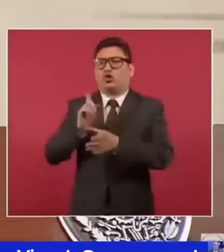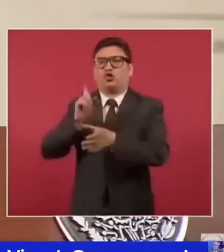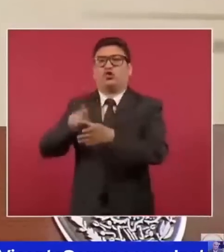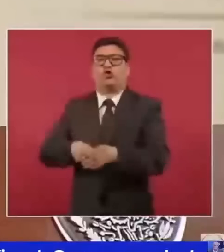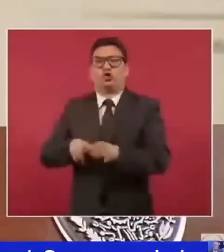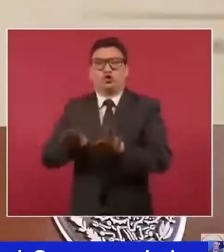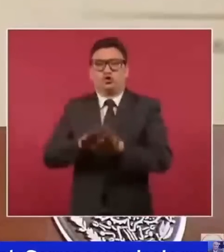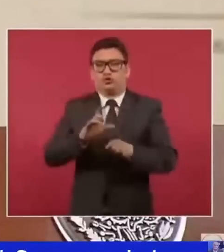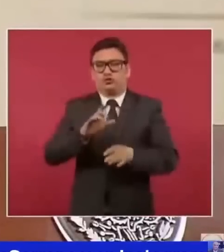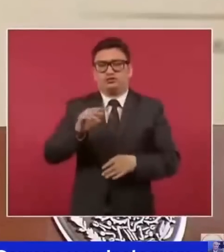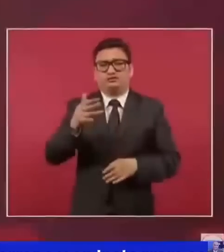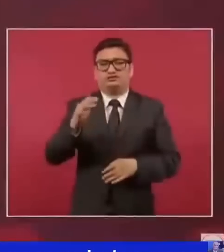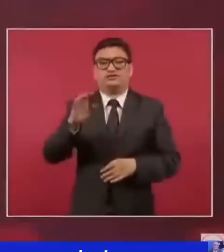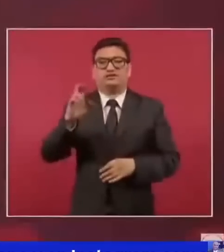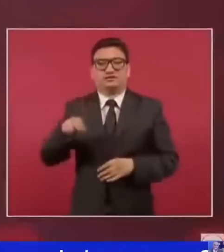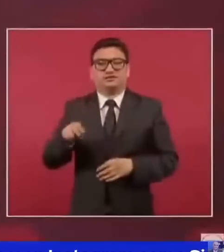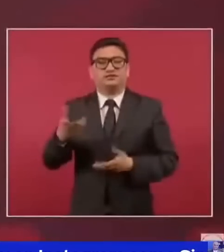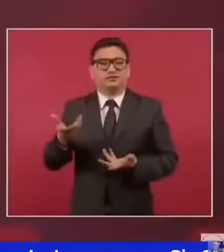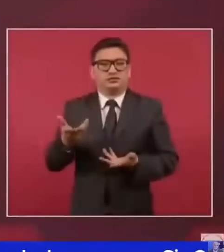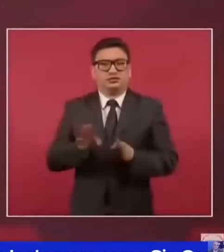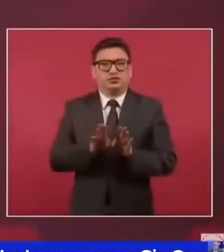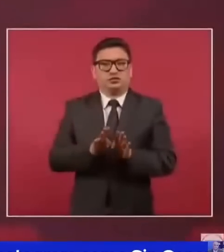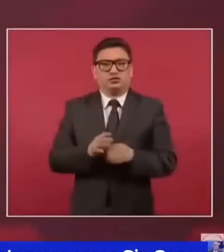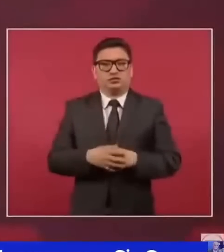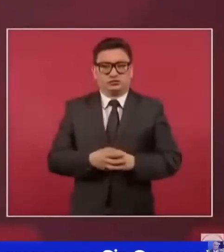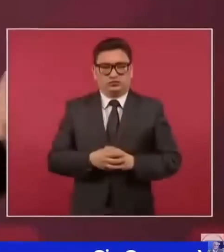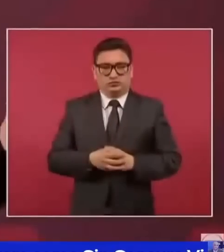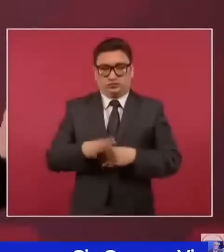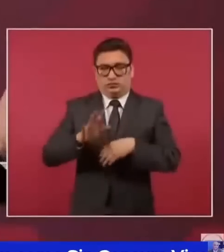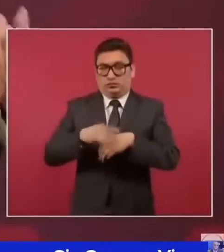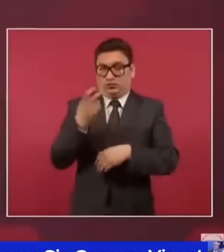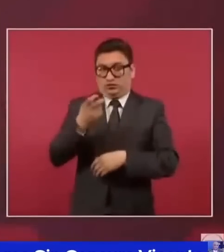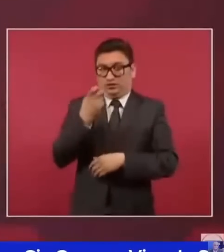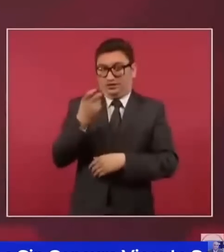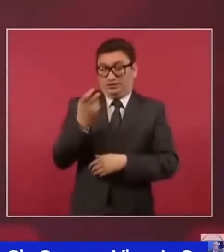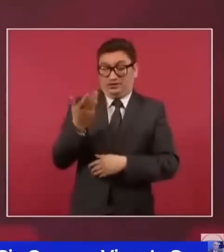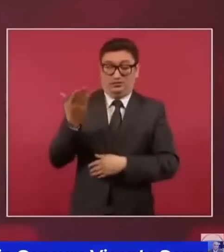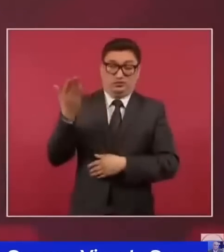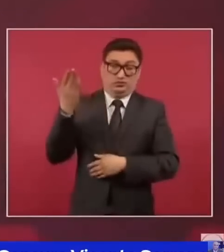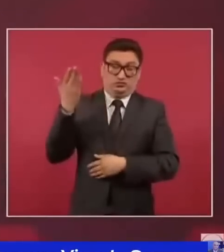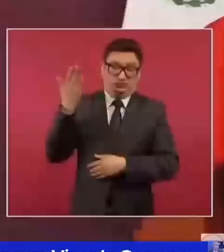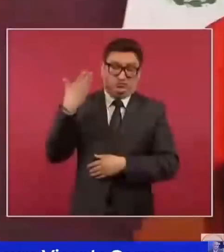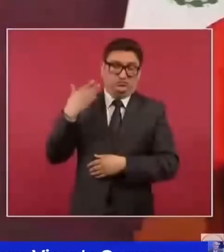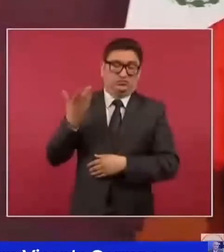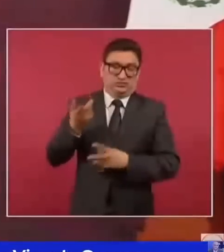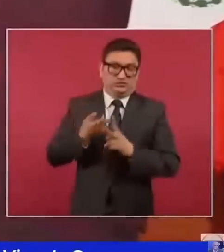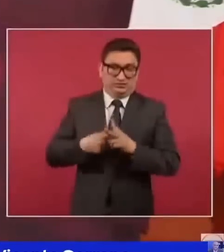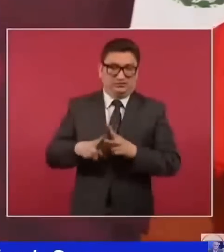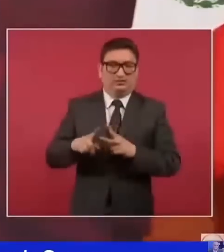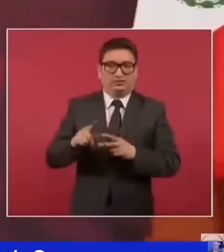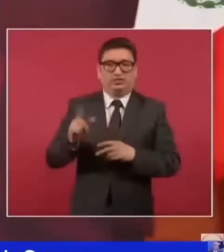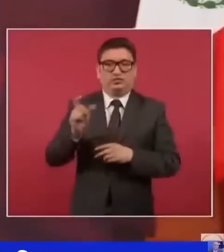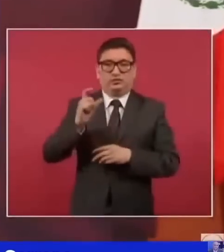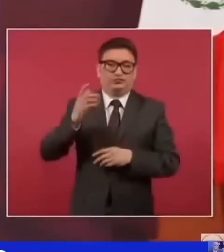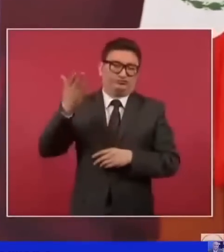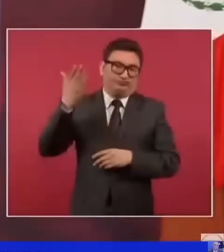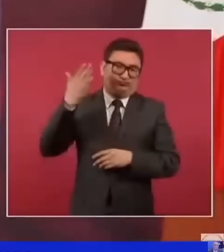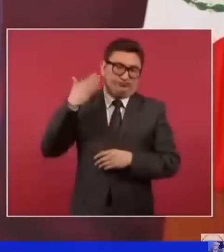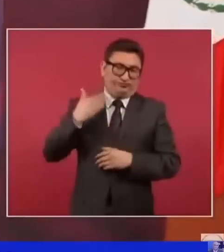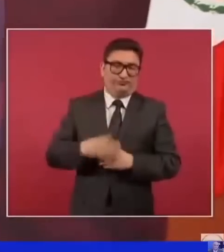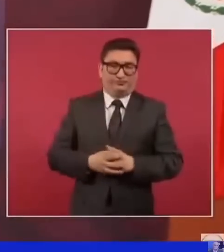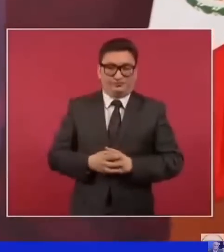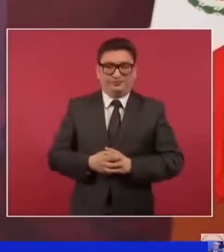por el CISEN, porque esto viene de tiempo atrás.